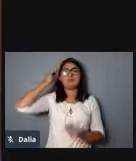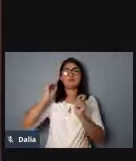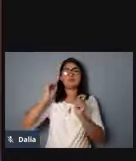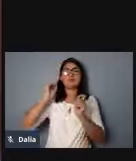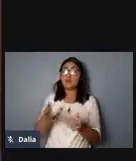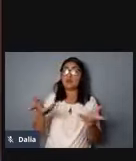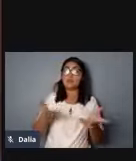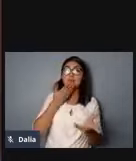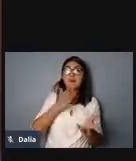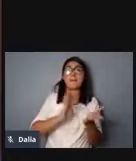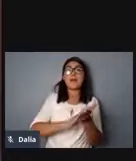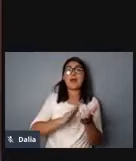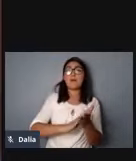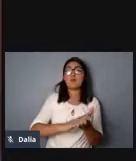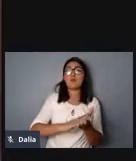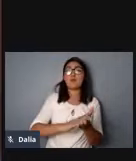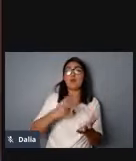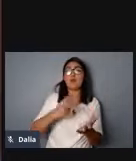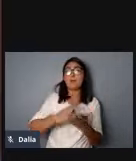llaman